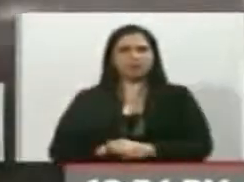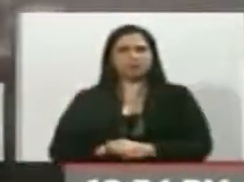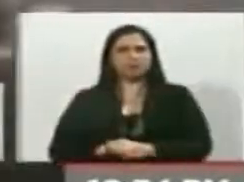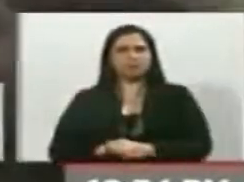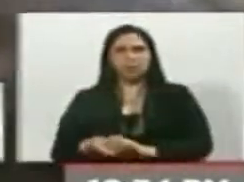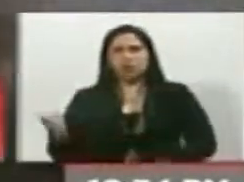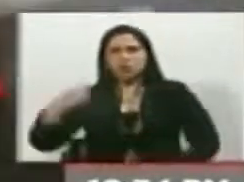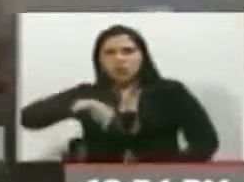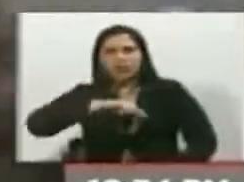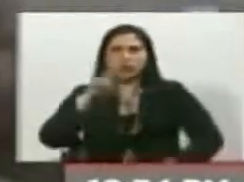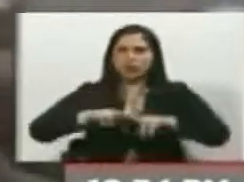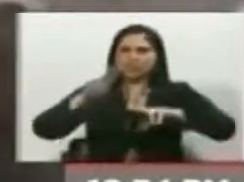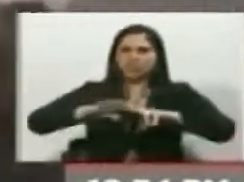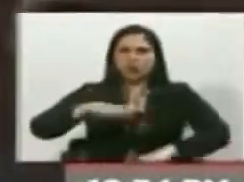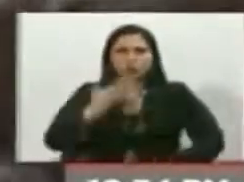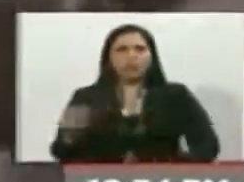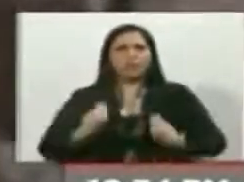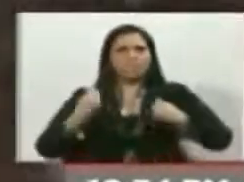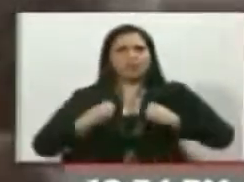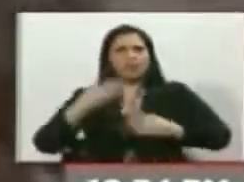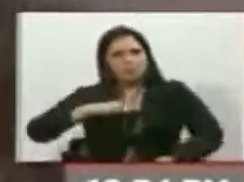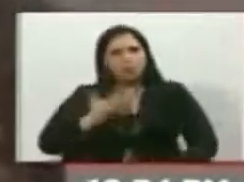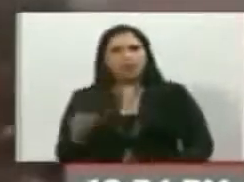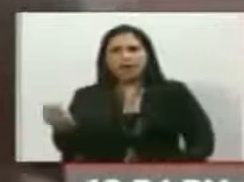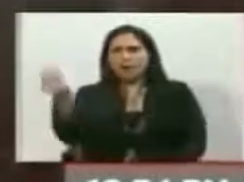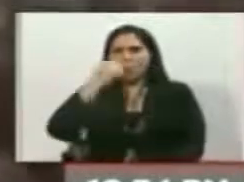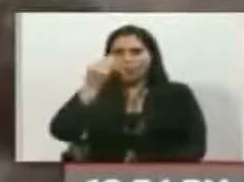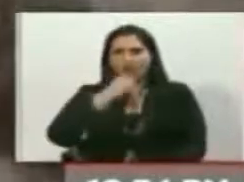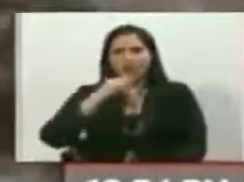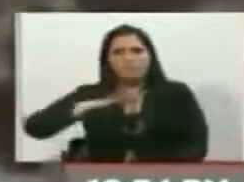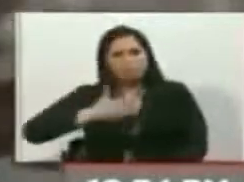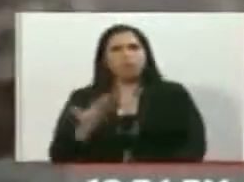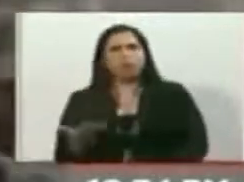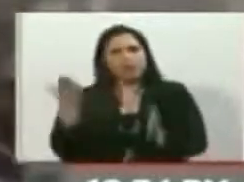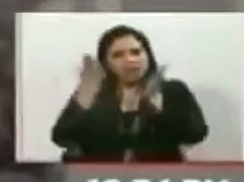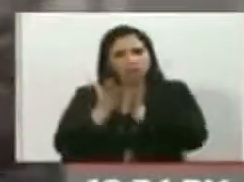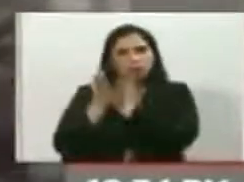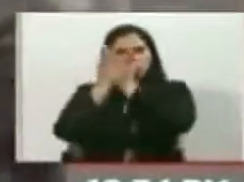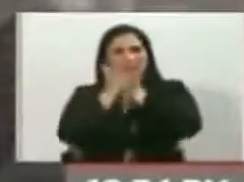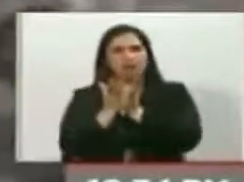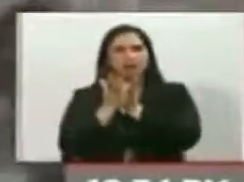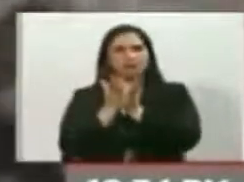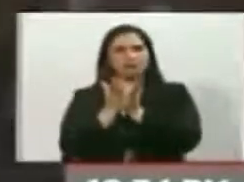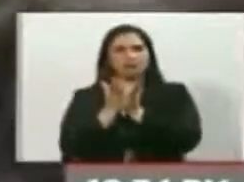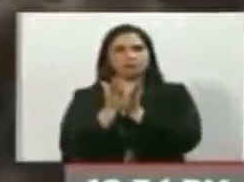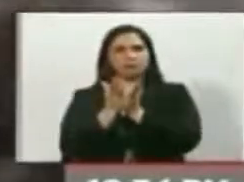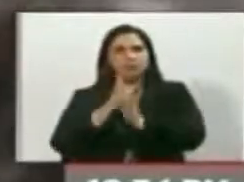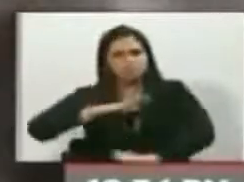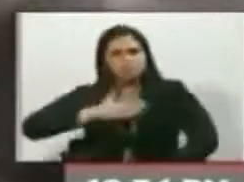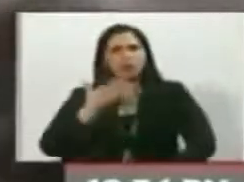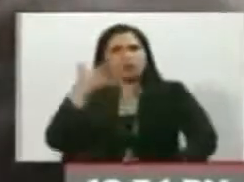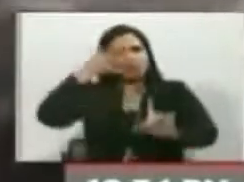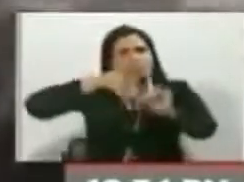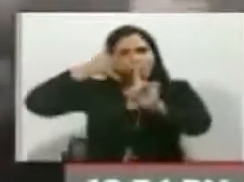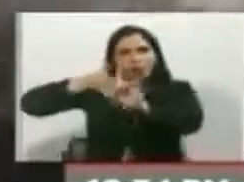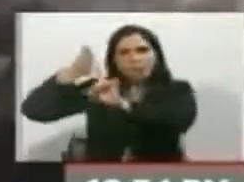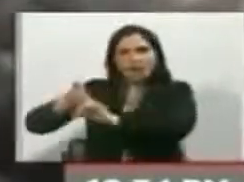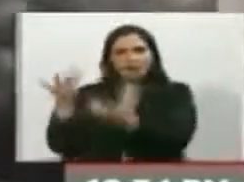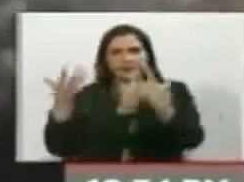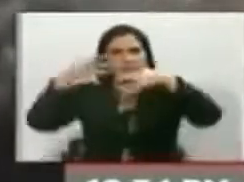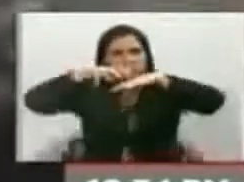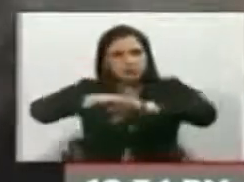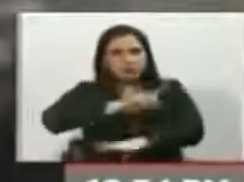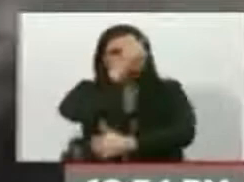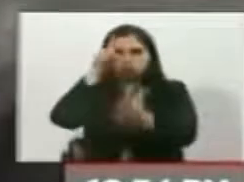nuestros niños puedan vivir, puedan alimentarse, puedan estudiar, puedan formarse integralmente.